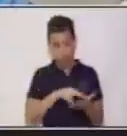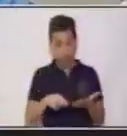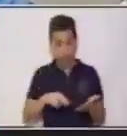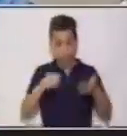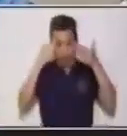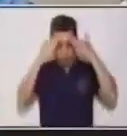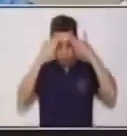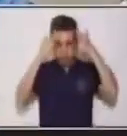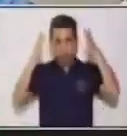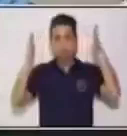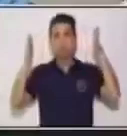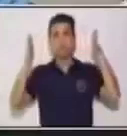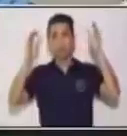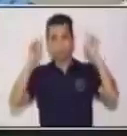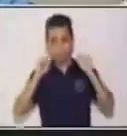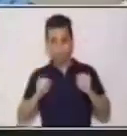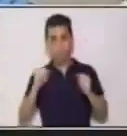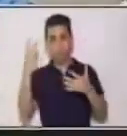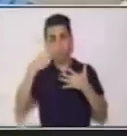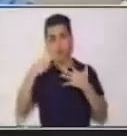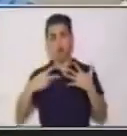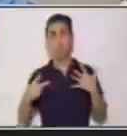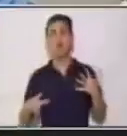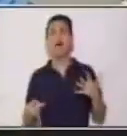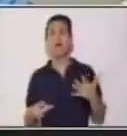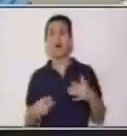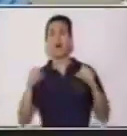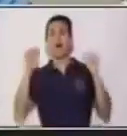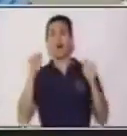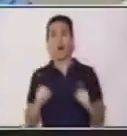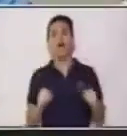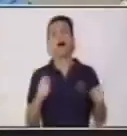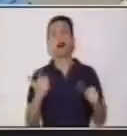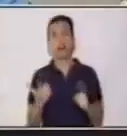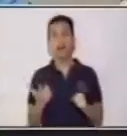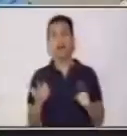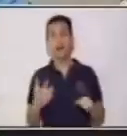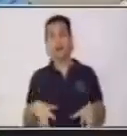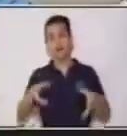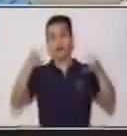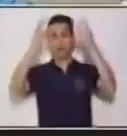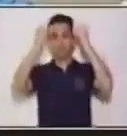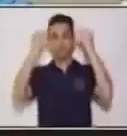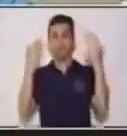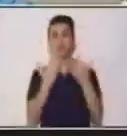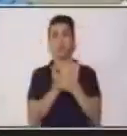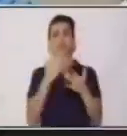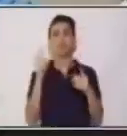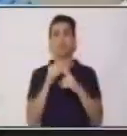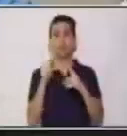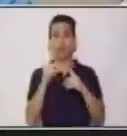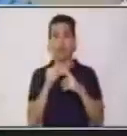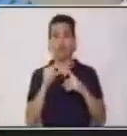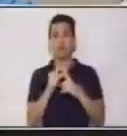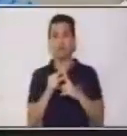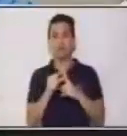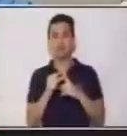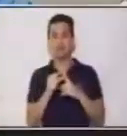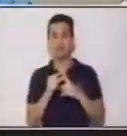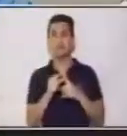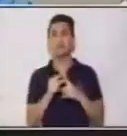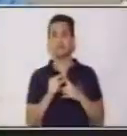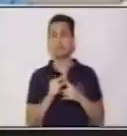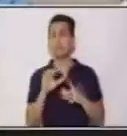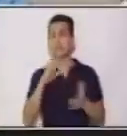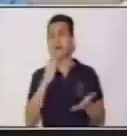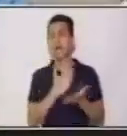conocimiento, sino también ampliamos nuestro vocabulario y eso nos va a permitir adquirir nuevas palabras y pues por lo tanto ya